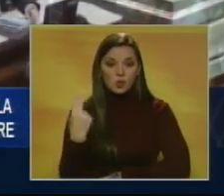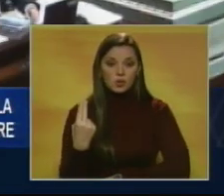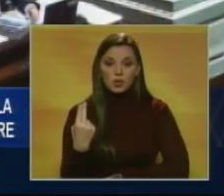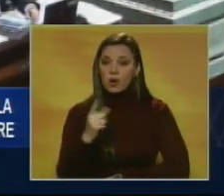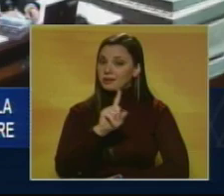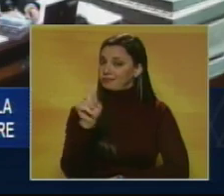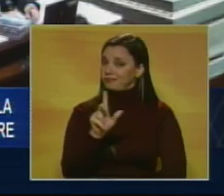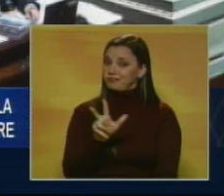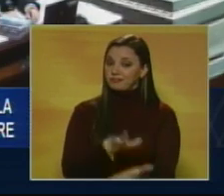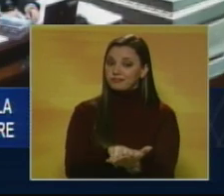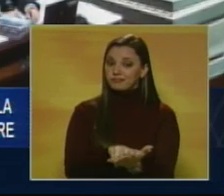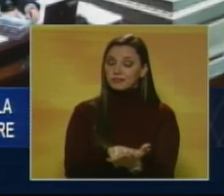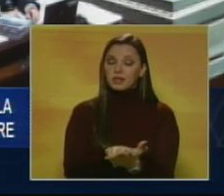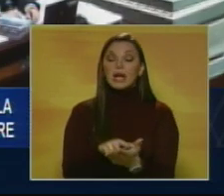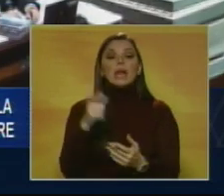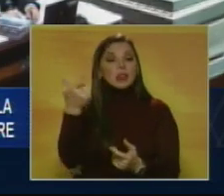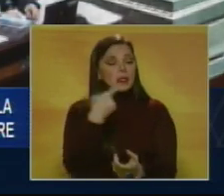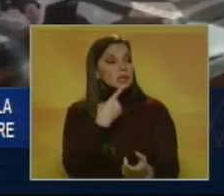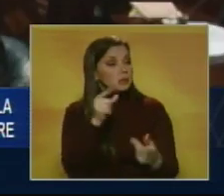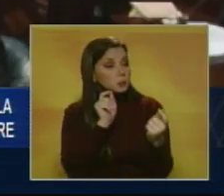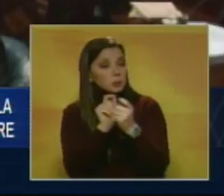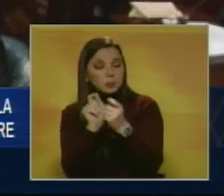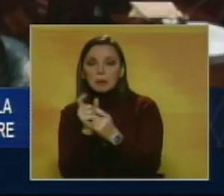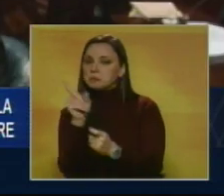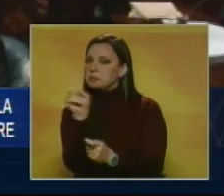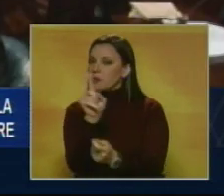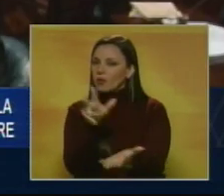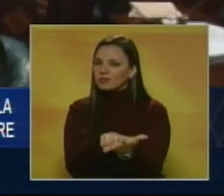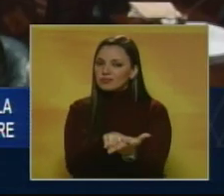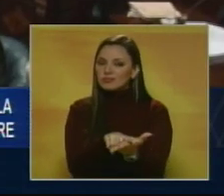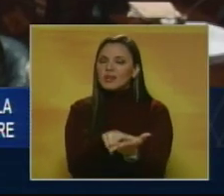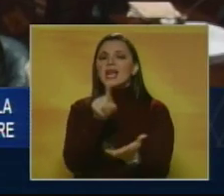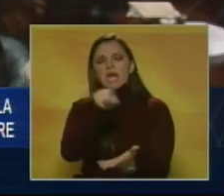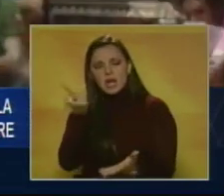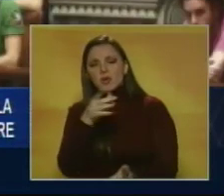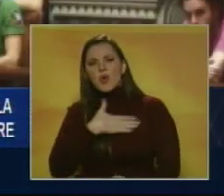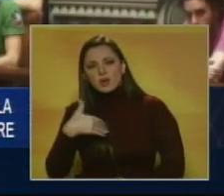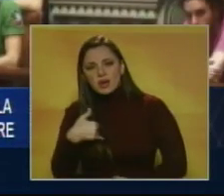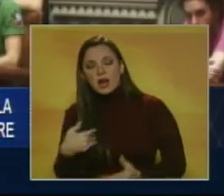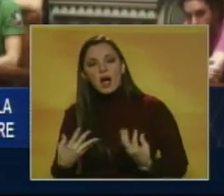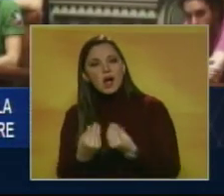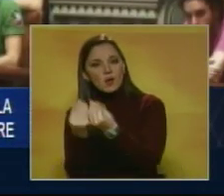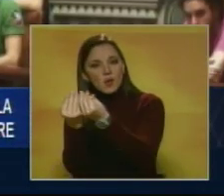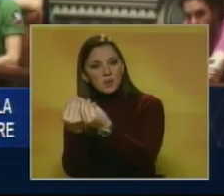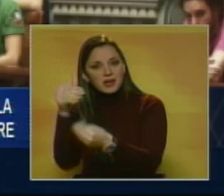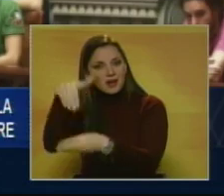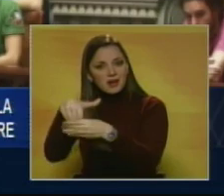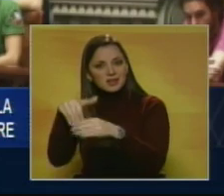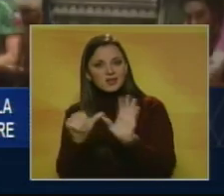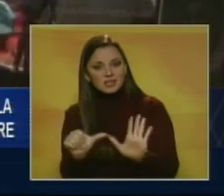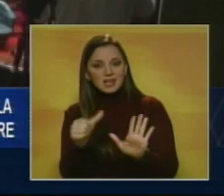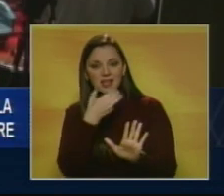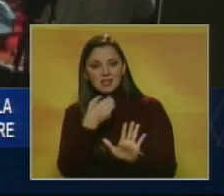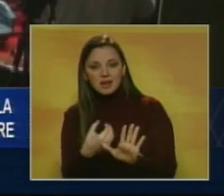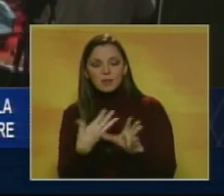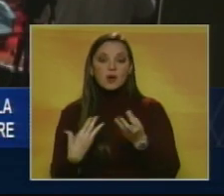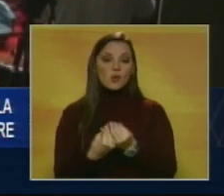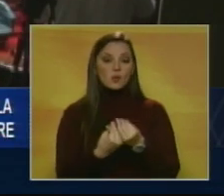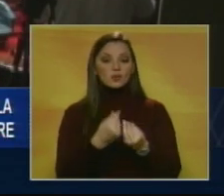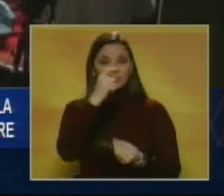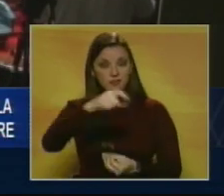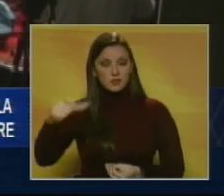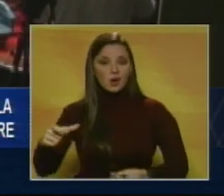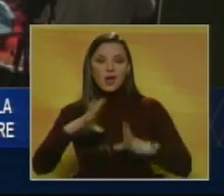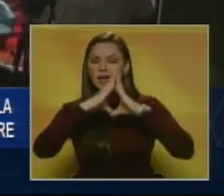fue aprobada tras su debate. El objetivo de la moción era acompañar el proceso electoral de las parlamentarias con una delegación de representantes